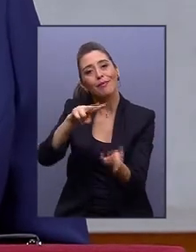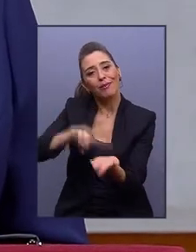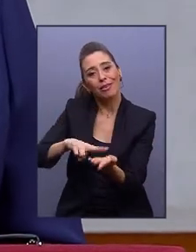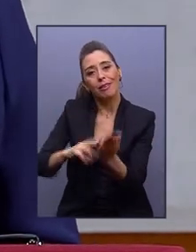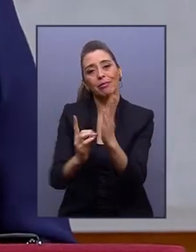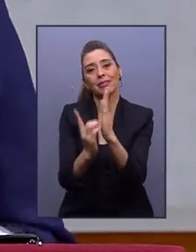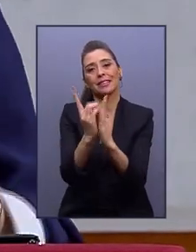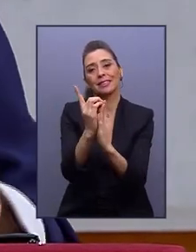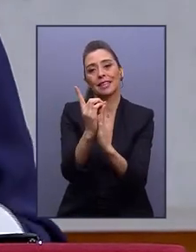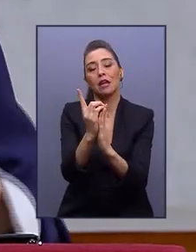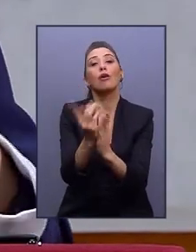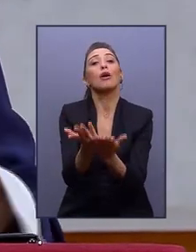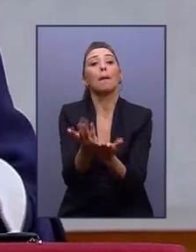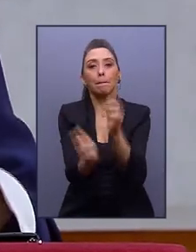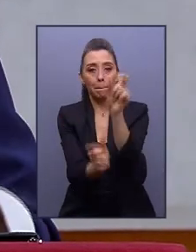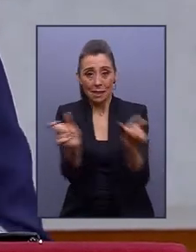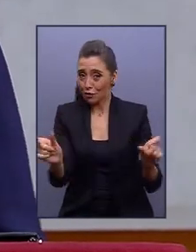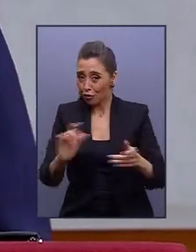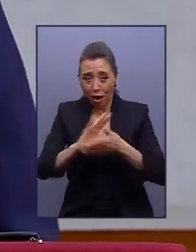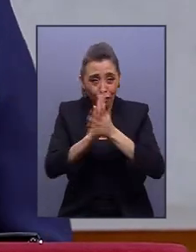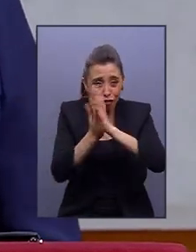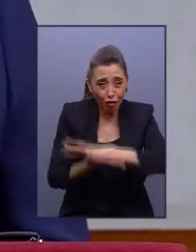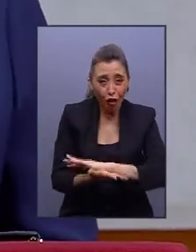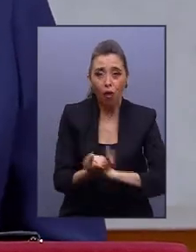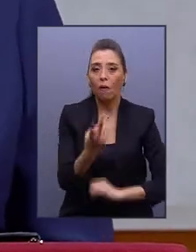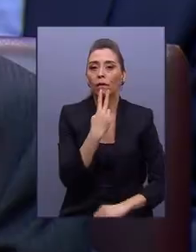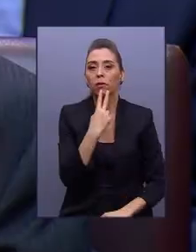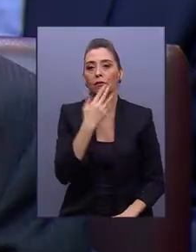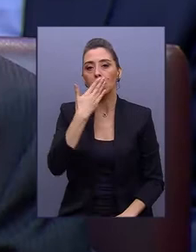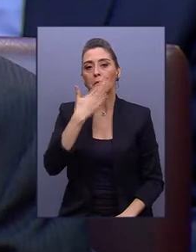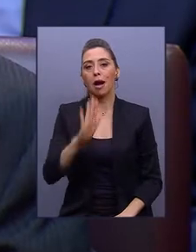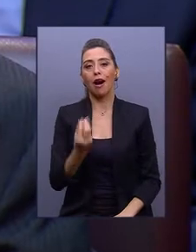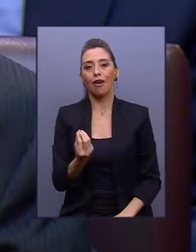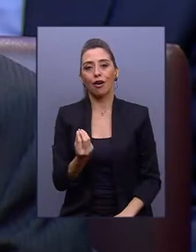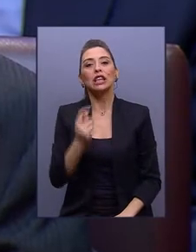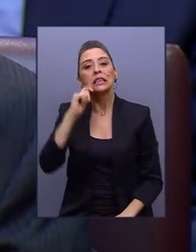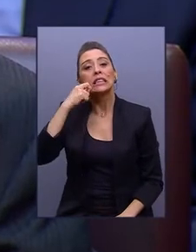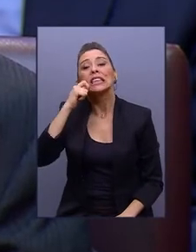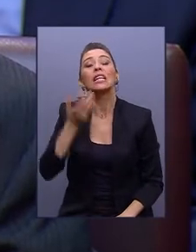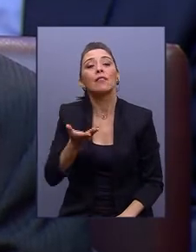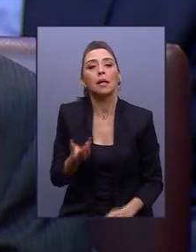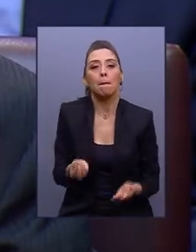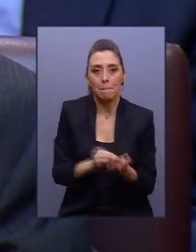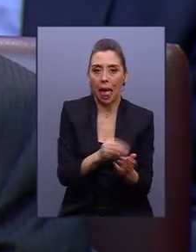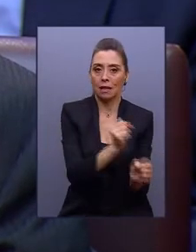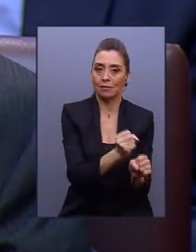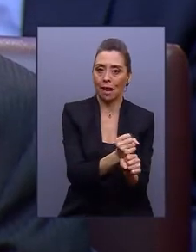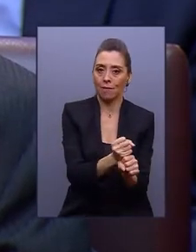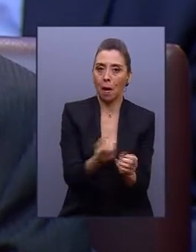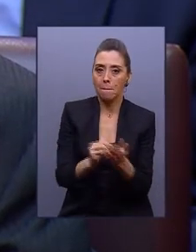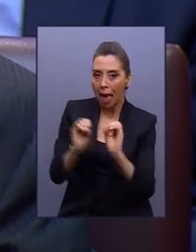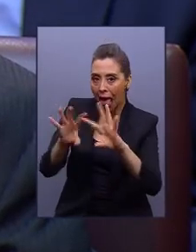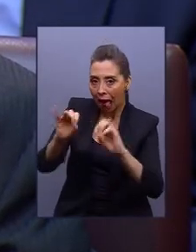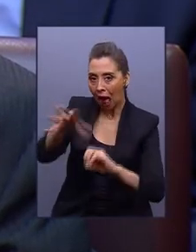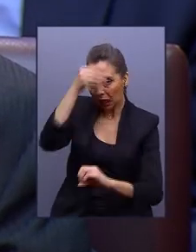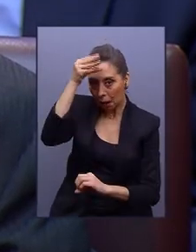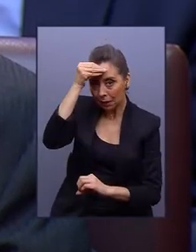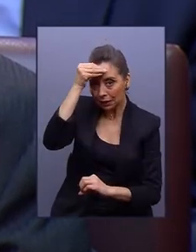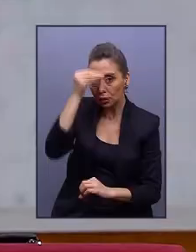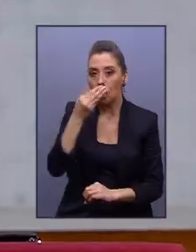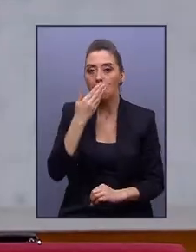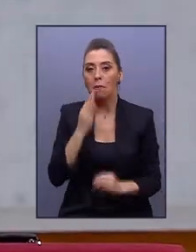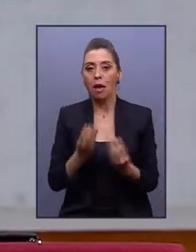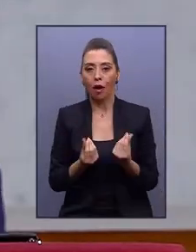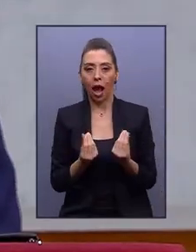desarrollo, que las personas, todas ellas, vivan mejor. Eso significa, por ejemplo, más trabajo, más capacitación y